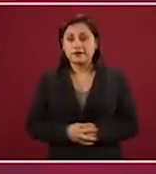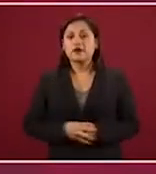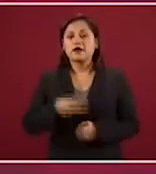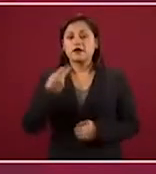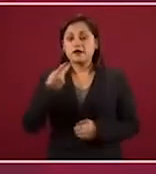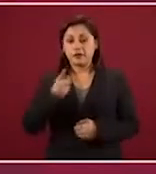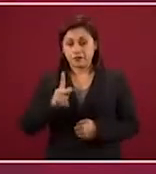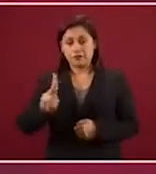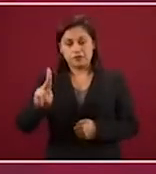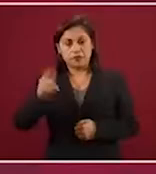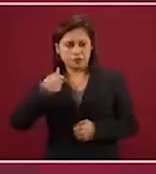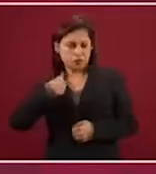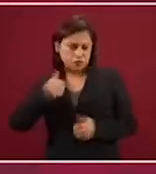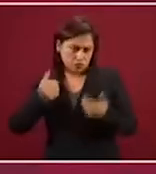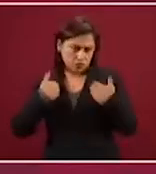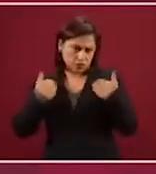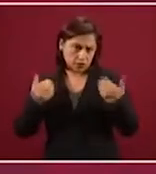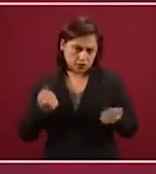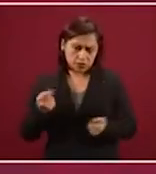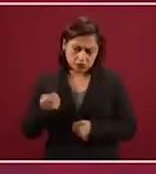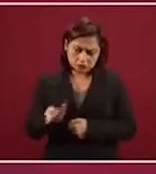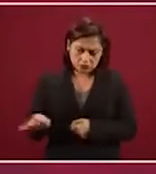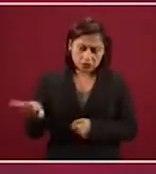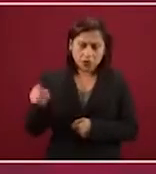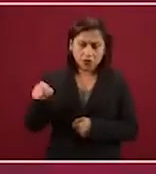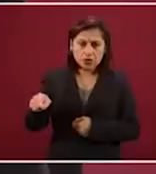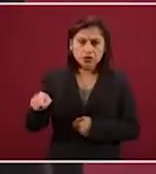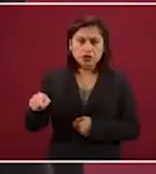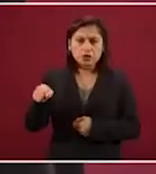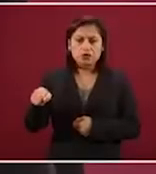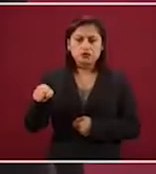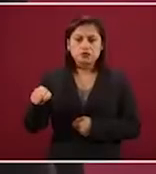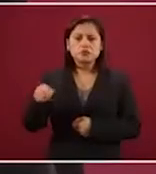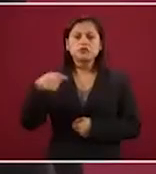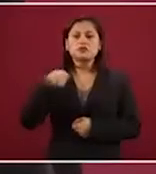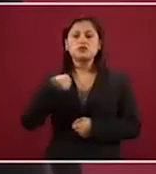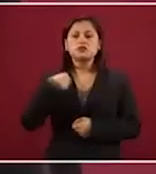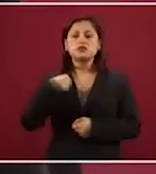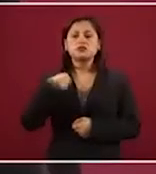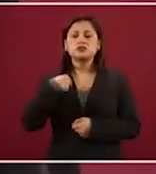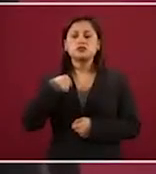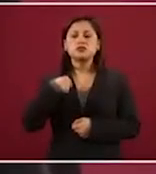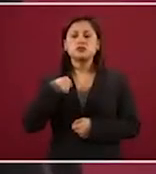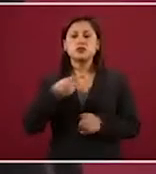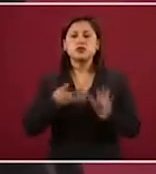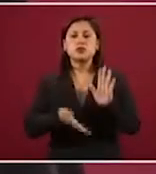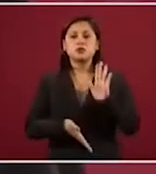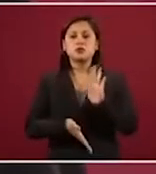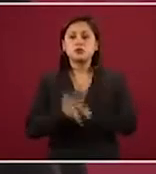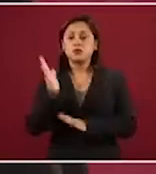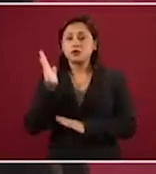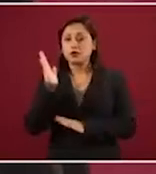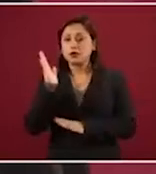también yo les comento que voy a salir